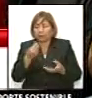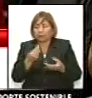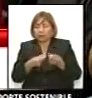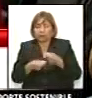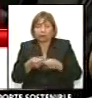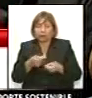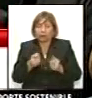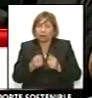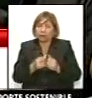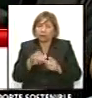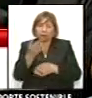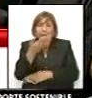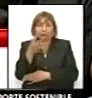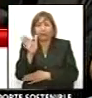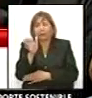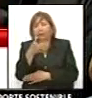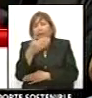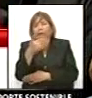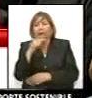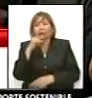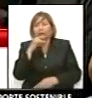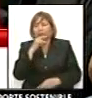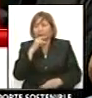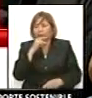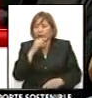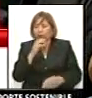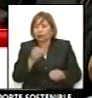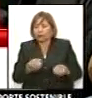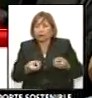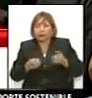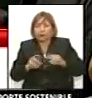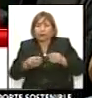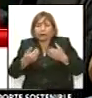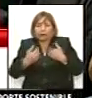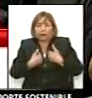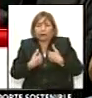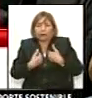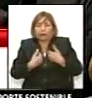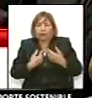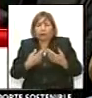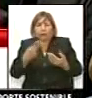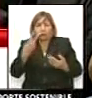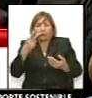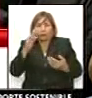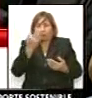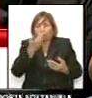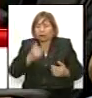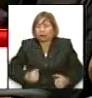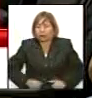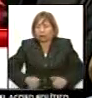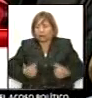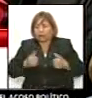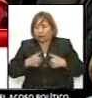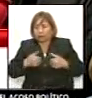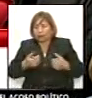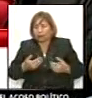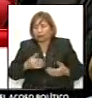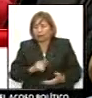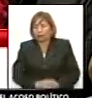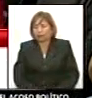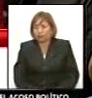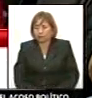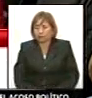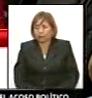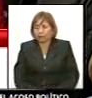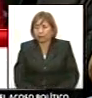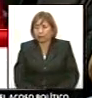como abanderados de la defensa de la mujer, cuando tienen una doble moral o doble vida, ¿no? Y que ahora lo